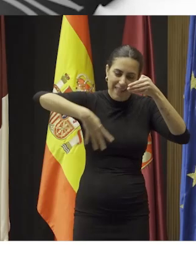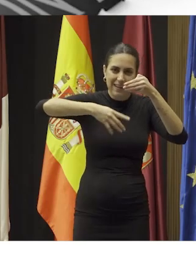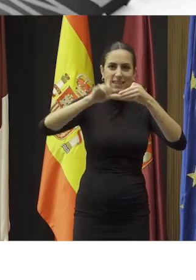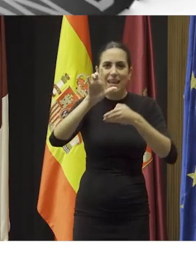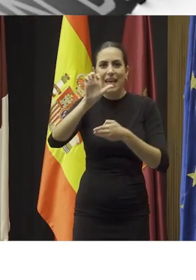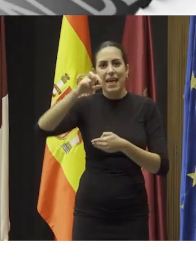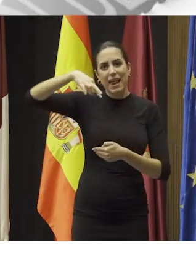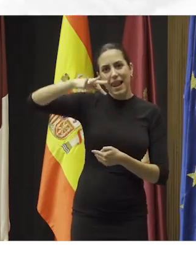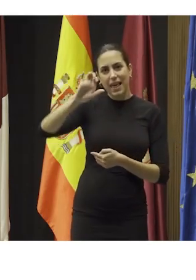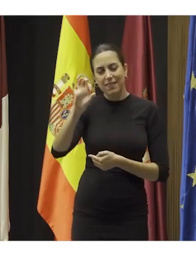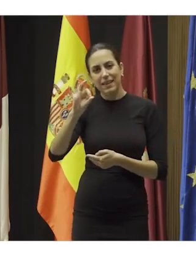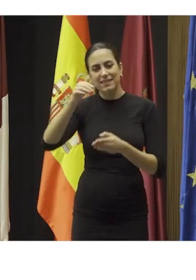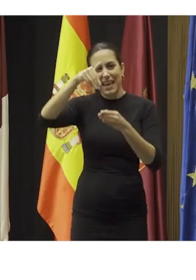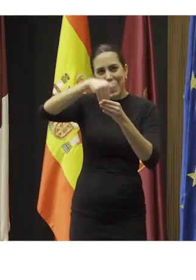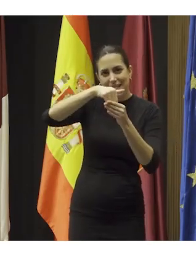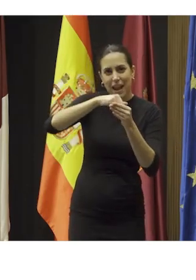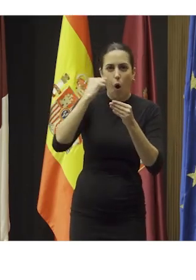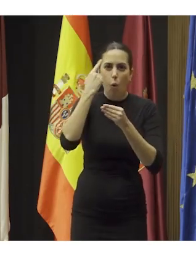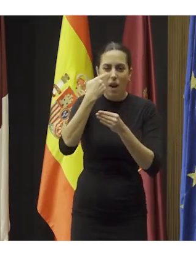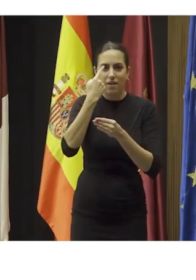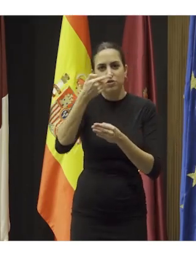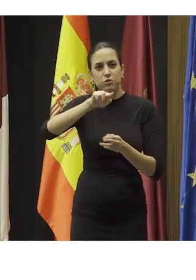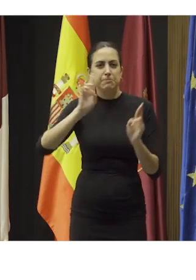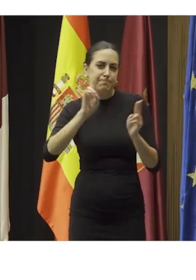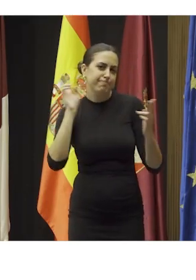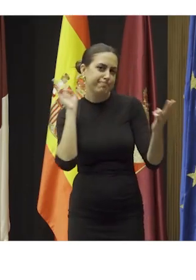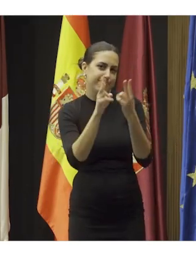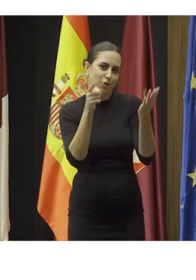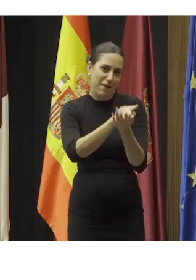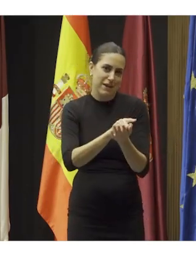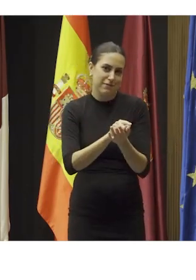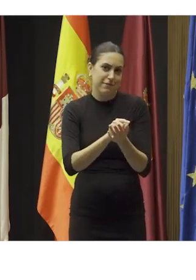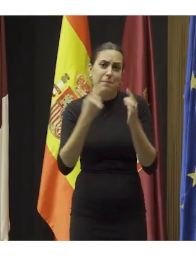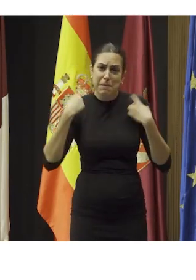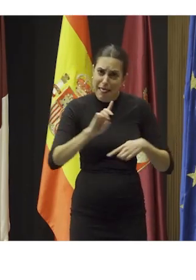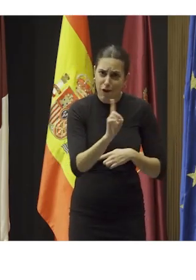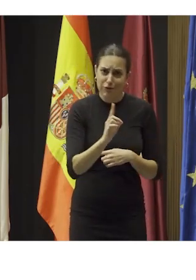intraoculares. Así que les esperamos, no se la pierdan. Muchas gracias, buena semana.